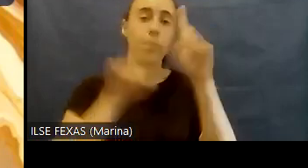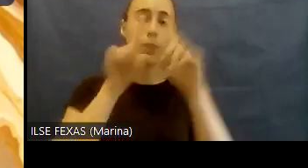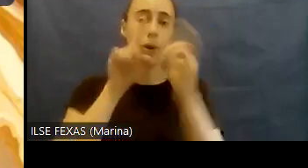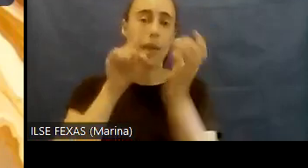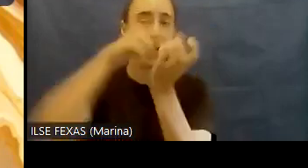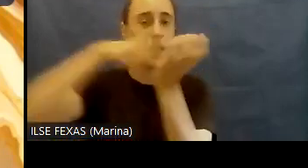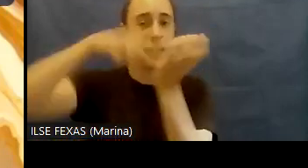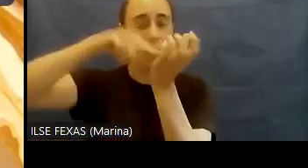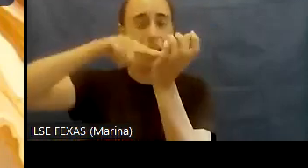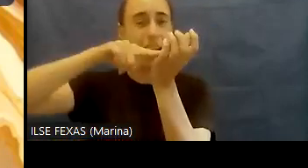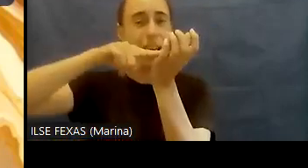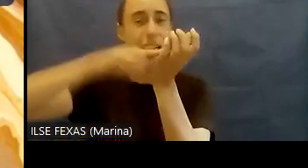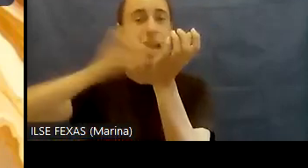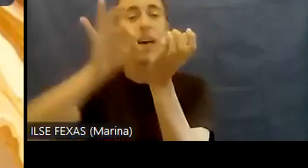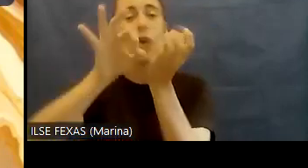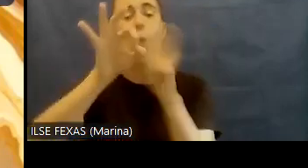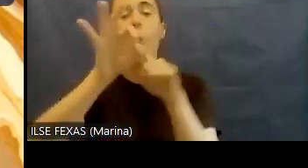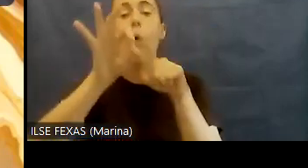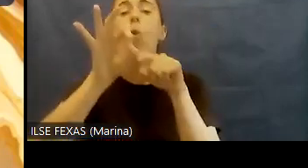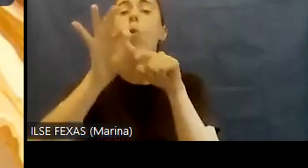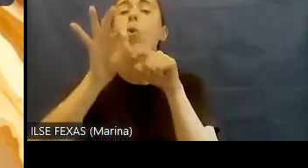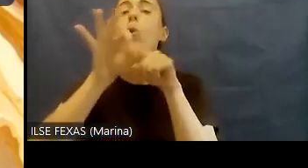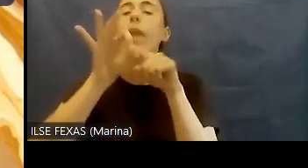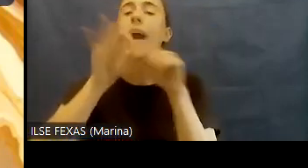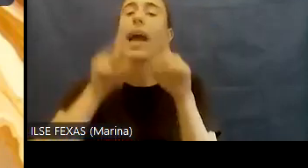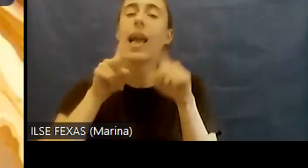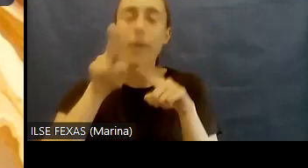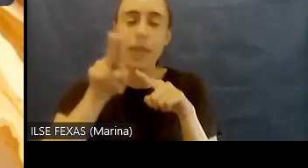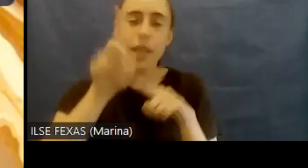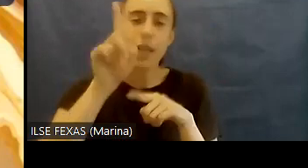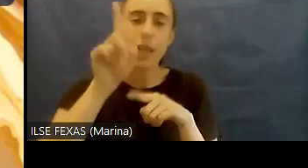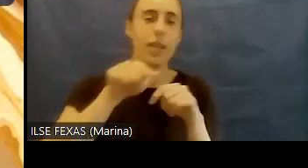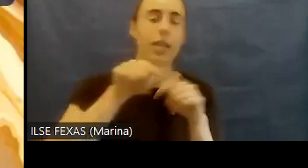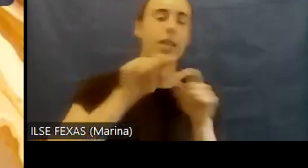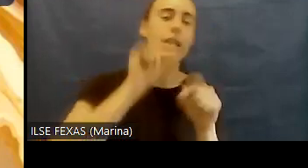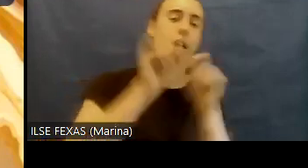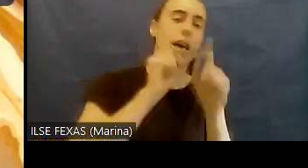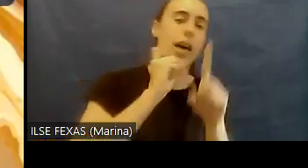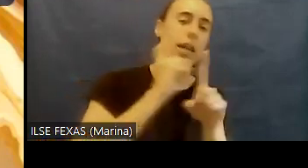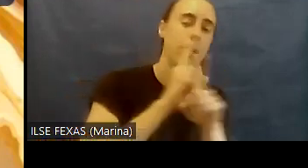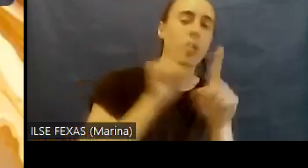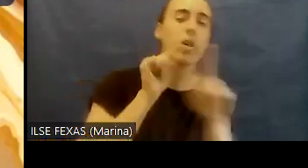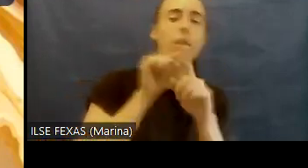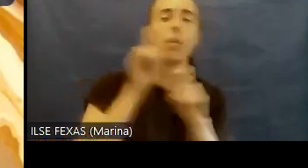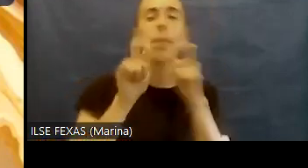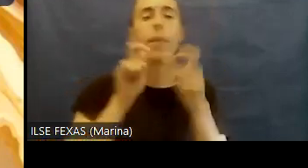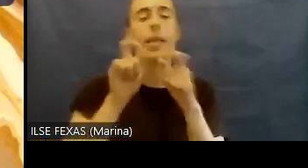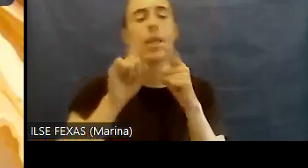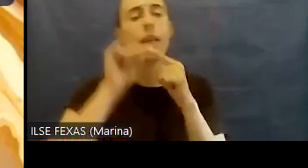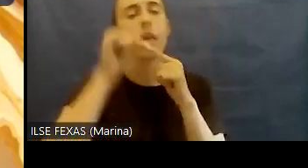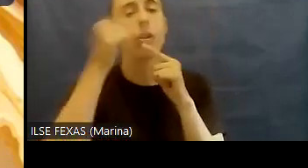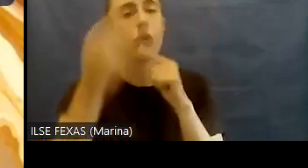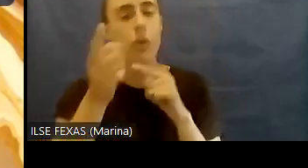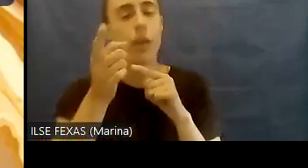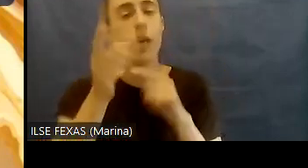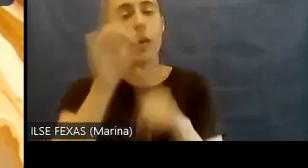perforación, y además por su efecto antibiótico lo que vamos a hacer es que esas bacterias que se acumulen allí no acaben produciendo una diverticulitis.